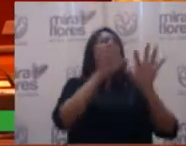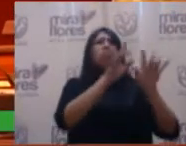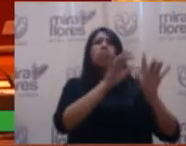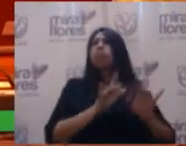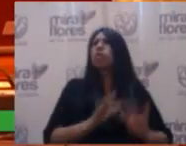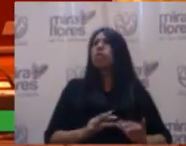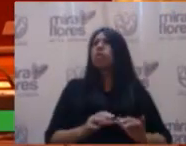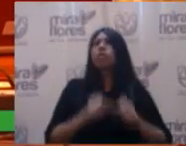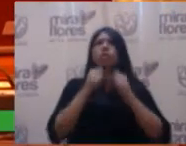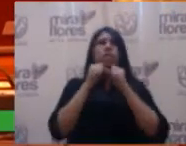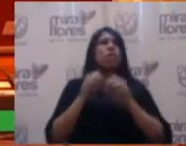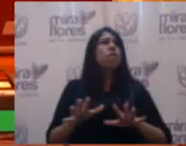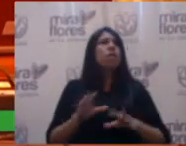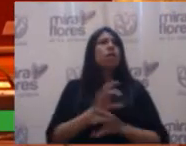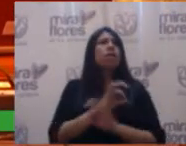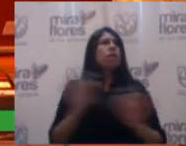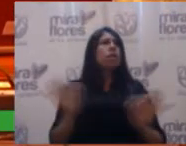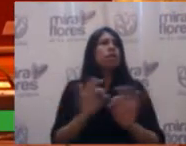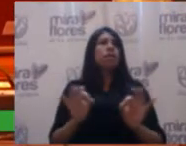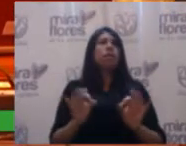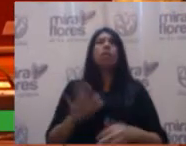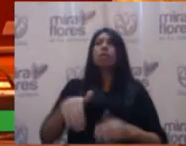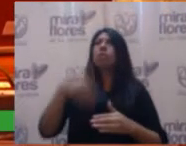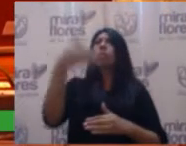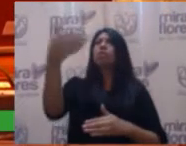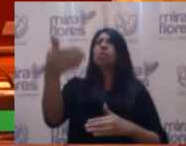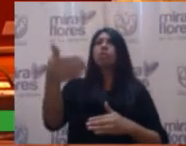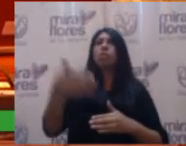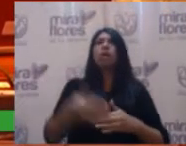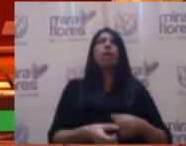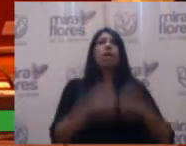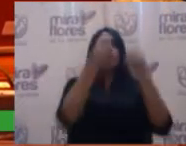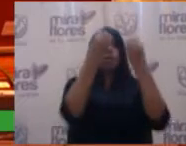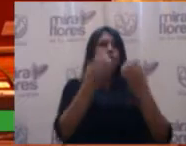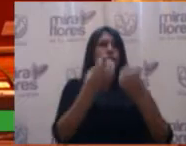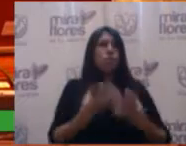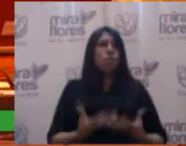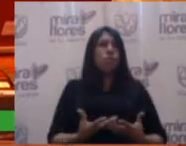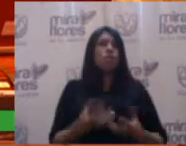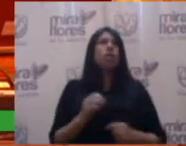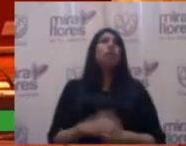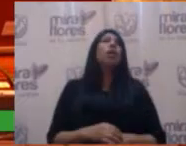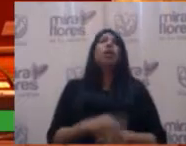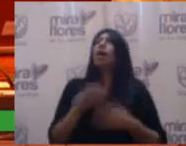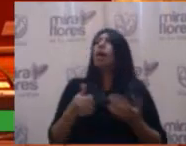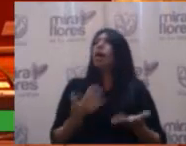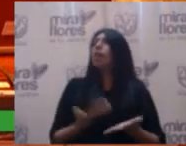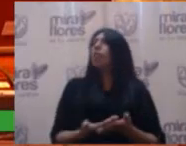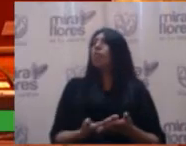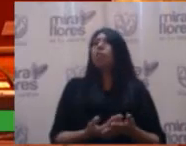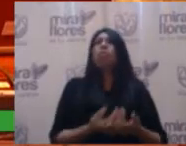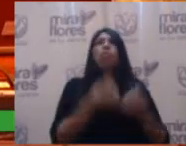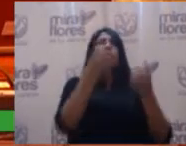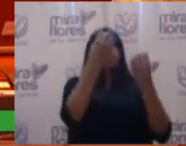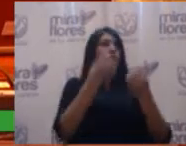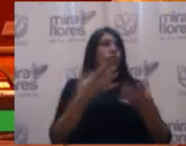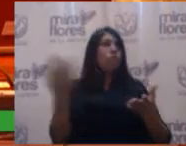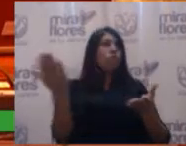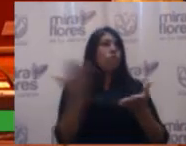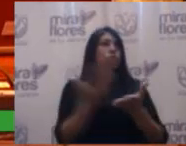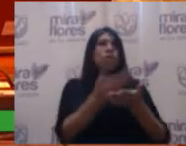General? Ningún pedido, señor alcalde. Ningún pedido, correcto. Pasamos a informes. En informes, ¿algún informe en mesa?